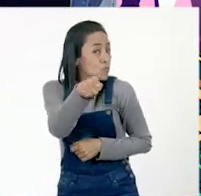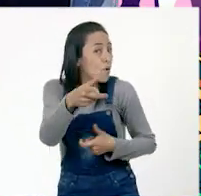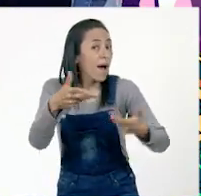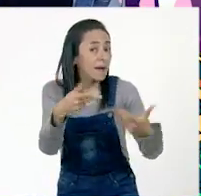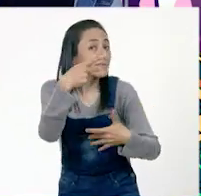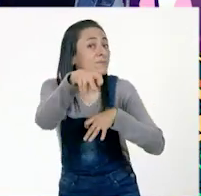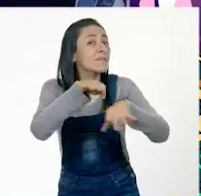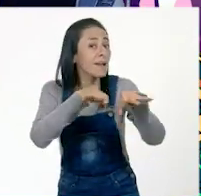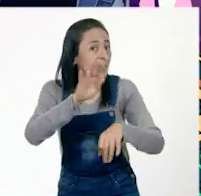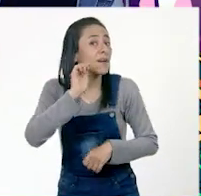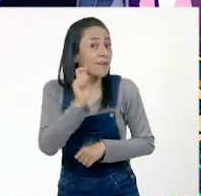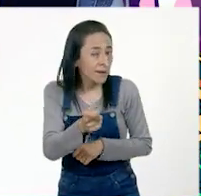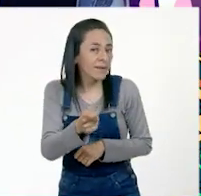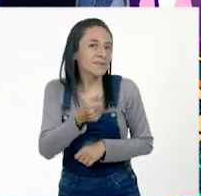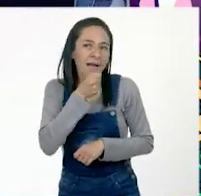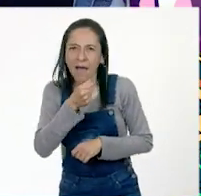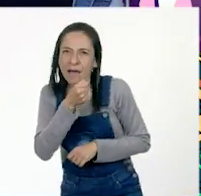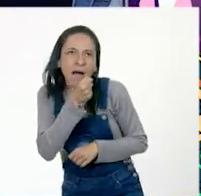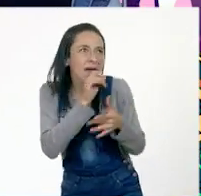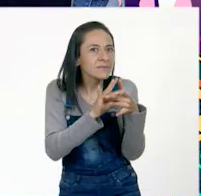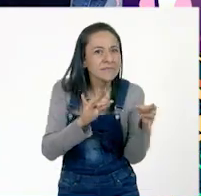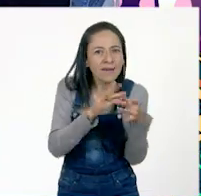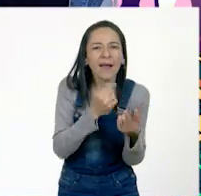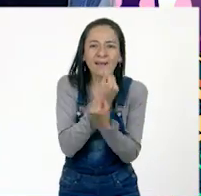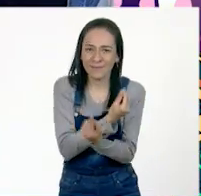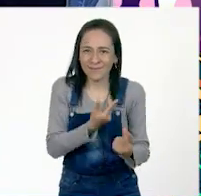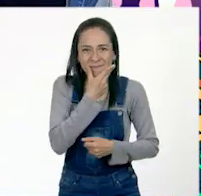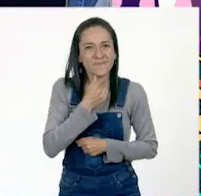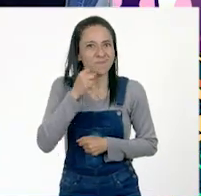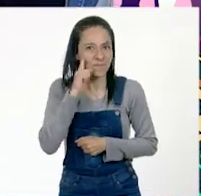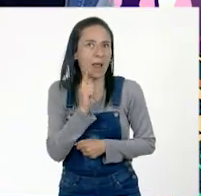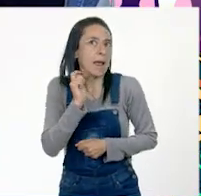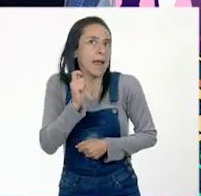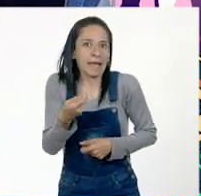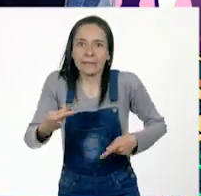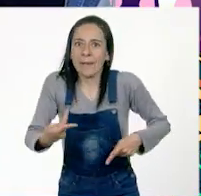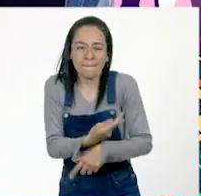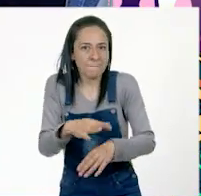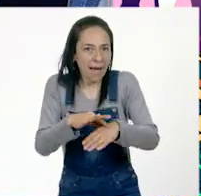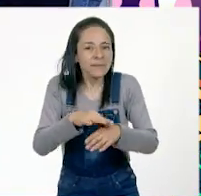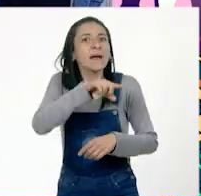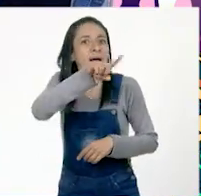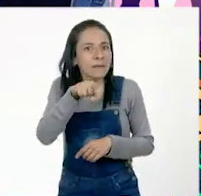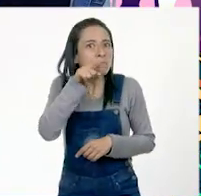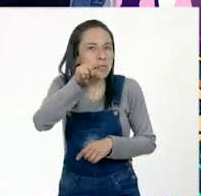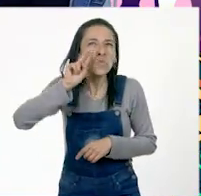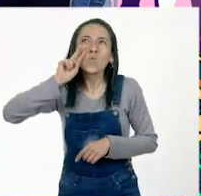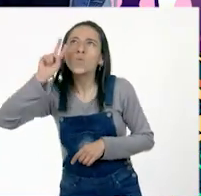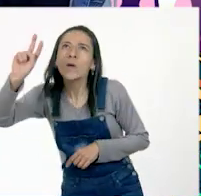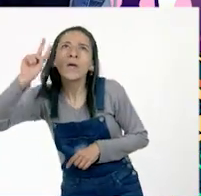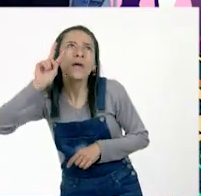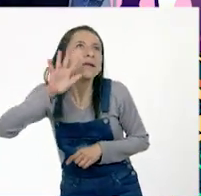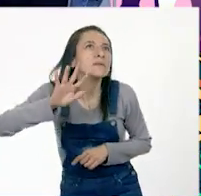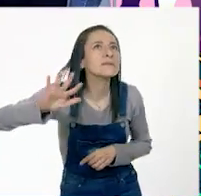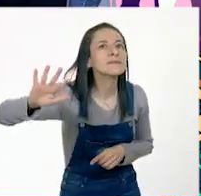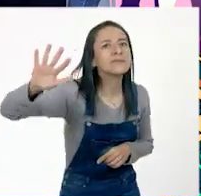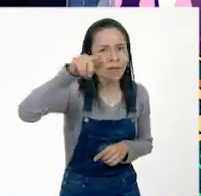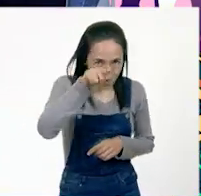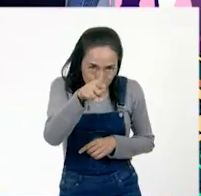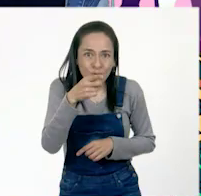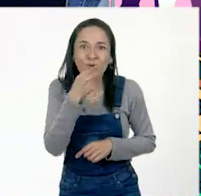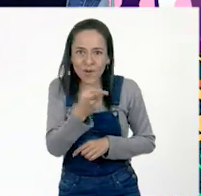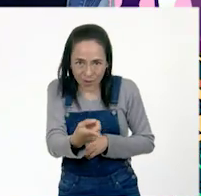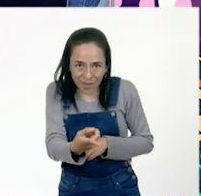nuestra situación actual y describirles paso a paso la maravillosa vista que estamos viendo y disfrutando. ¡Vamos,